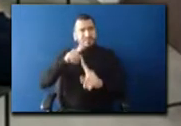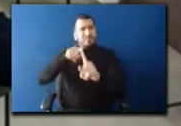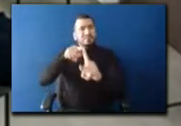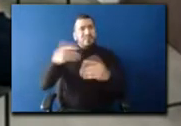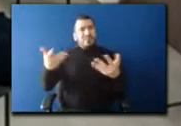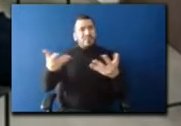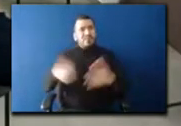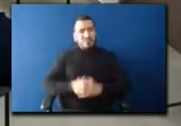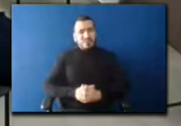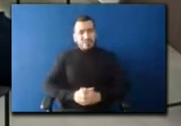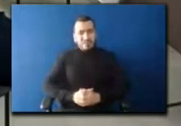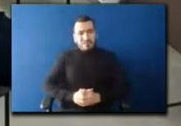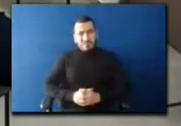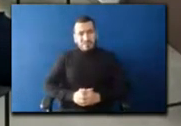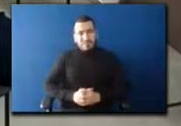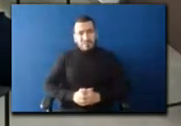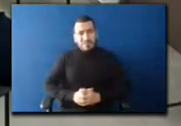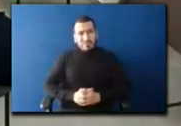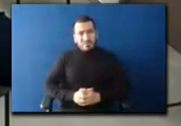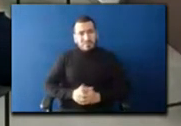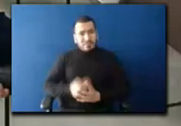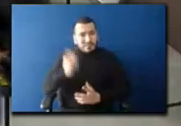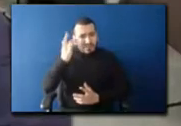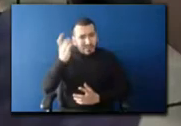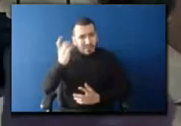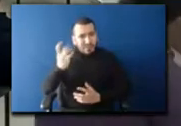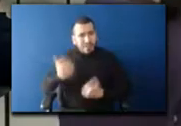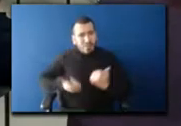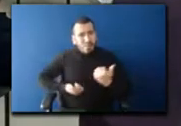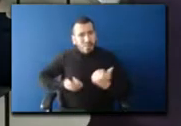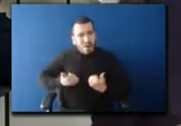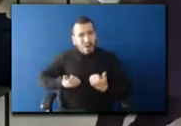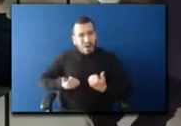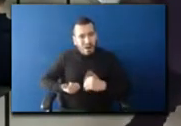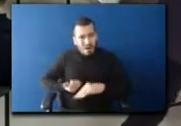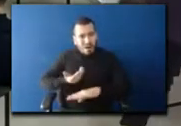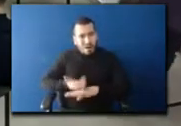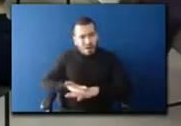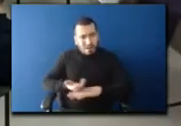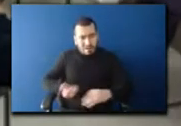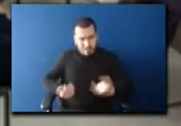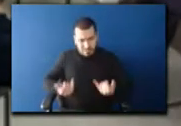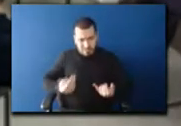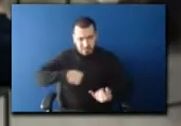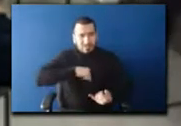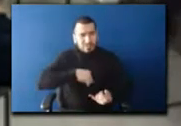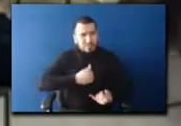no dónde está el fin, sino cuál es el paso a seguir que todavía no lo tenemos en Colombia.